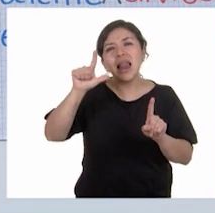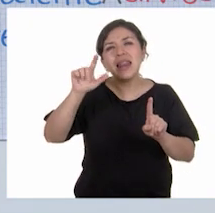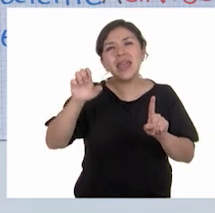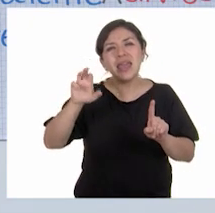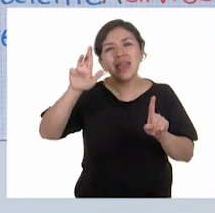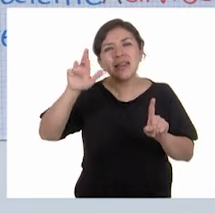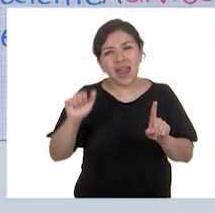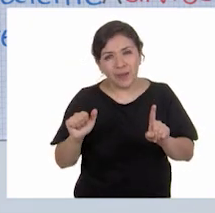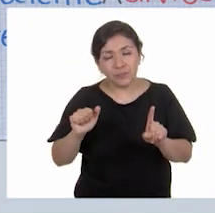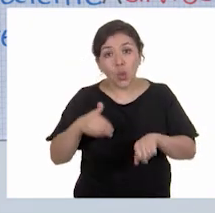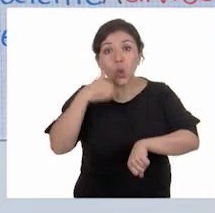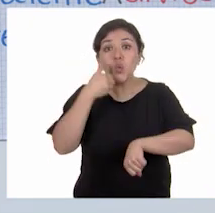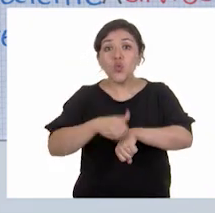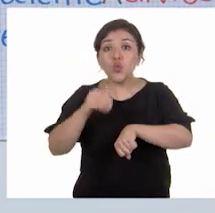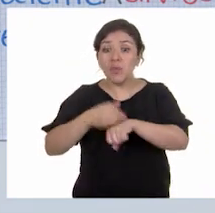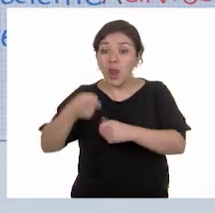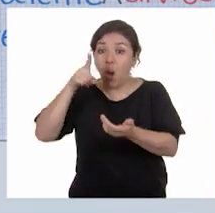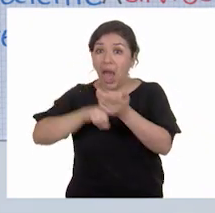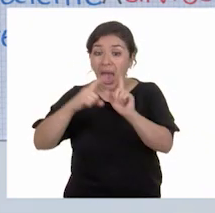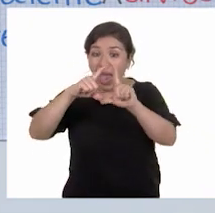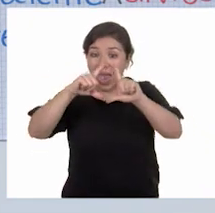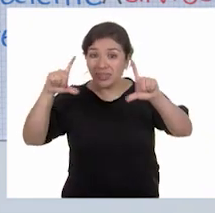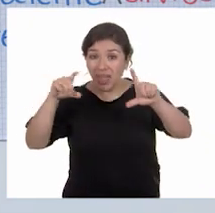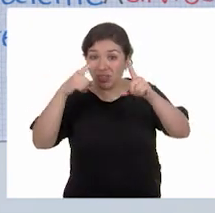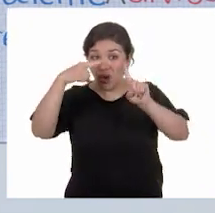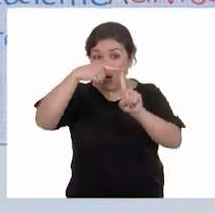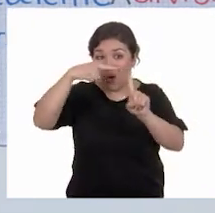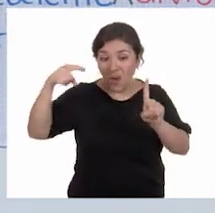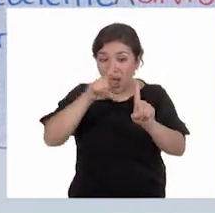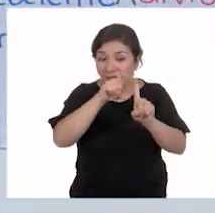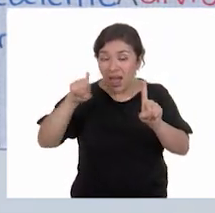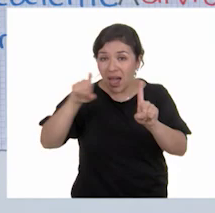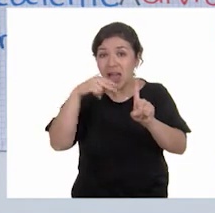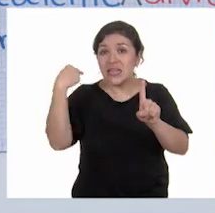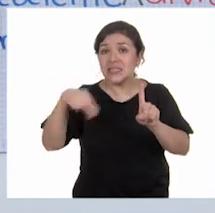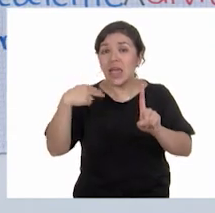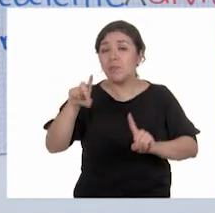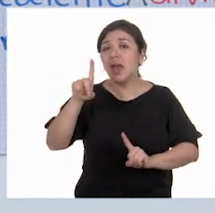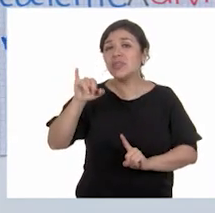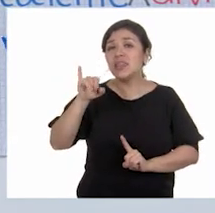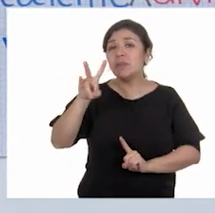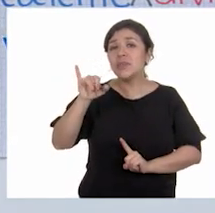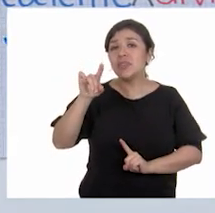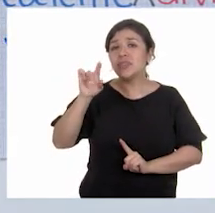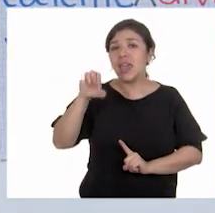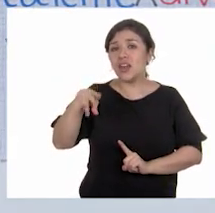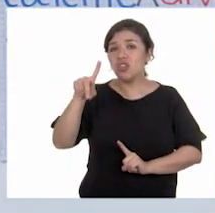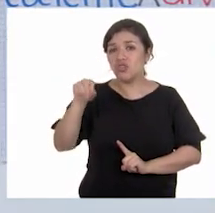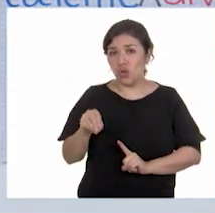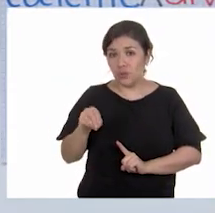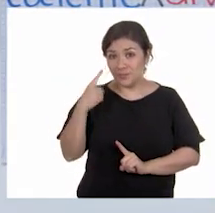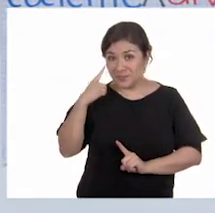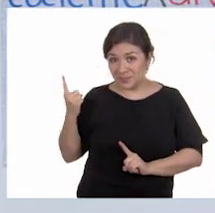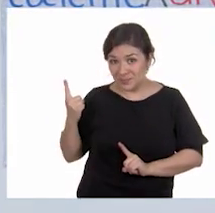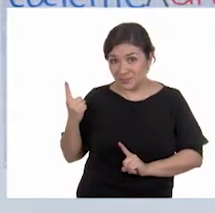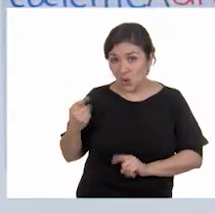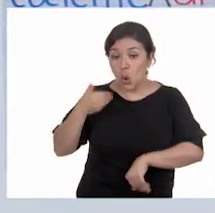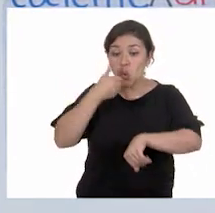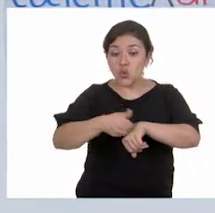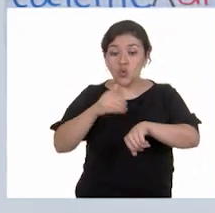El número que está adentro es el dividendo. El número que está afuera se